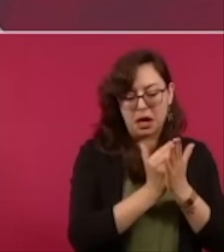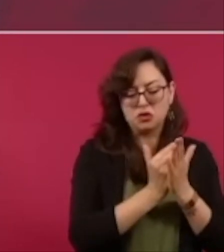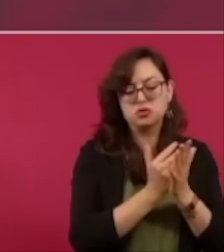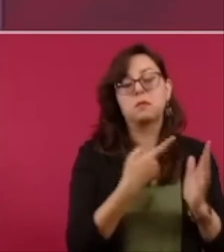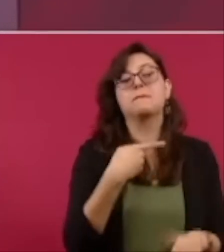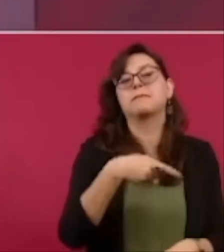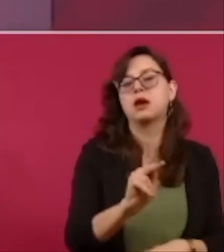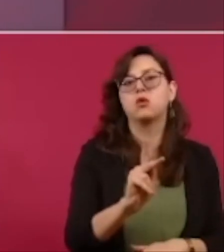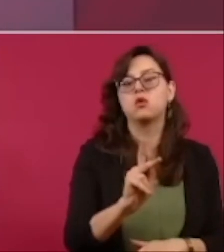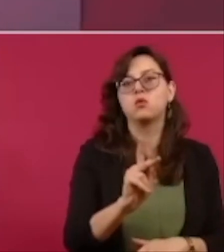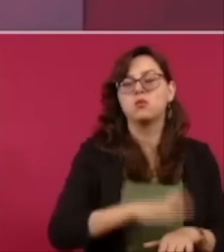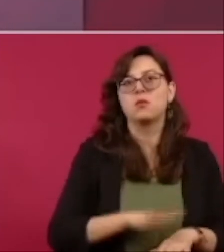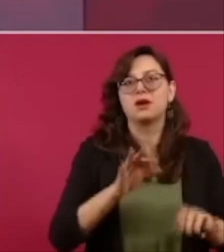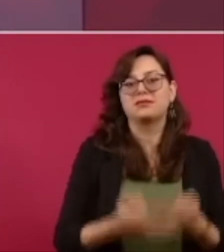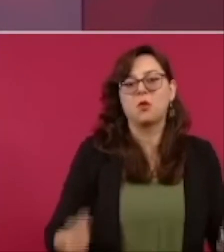imagínese lo que ayudaría.